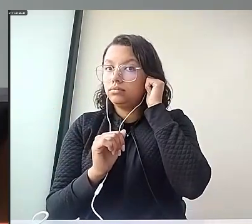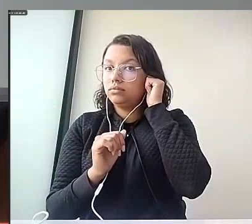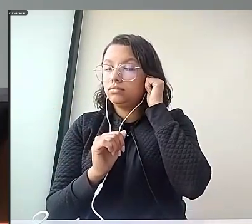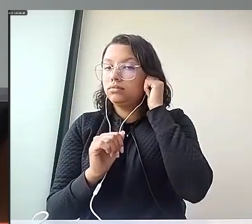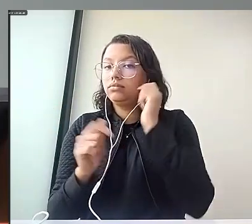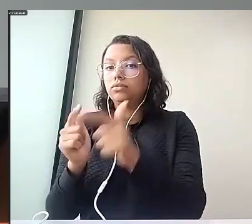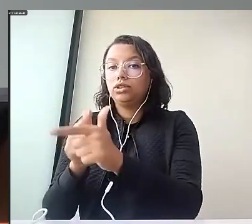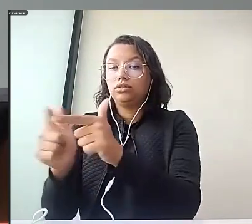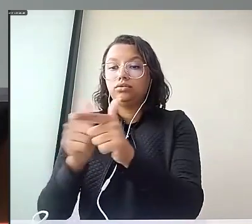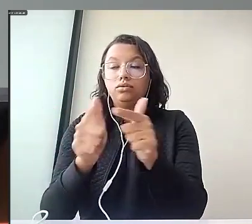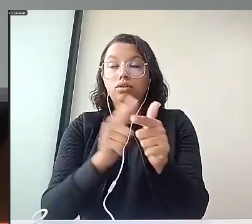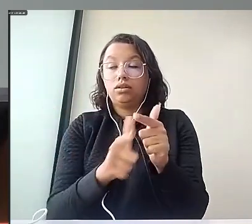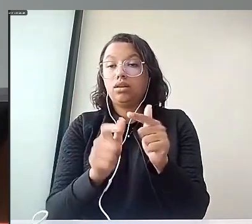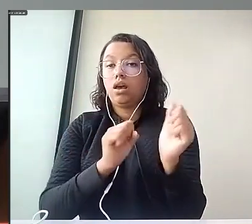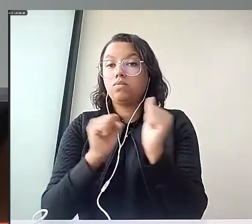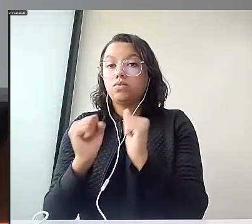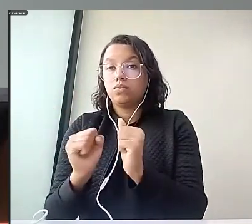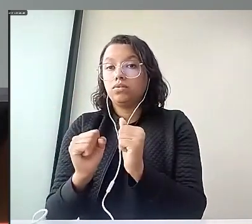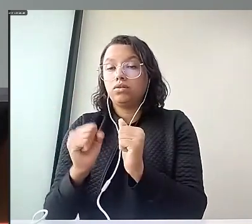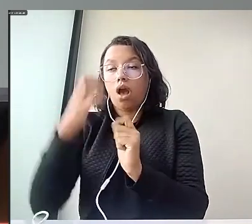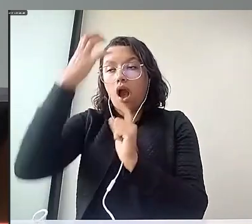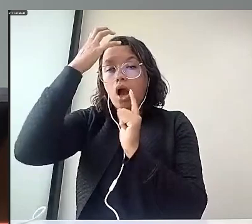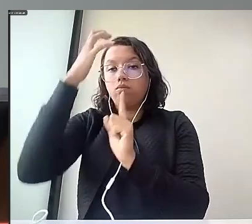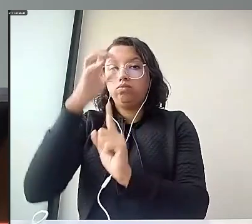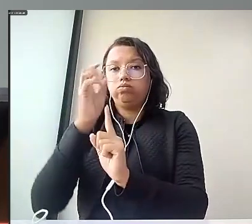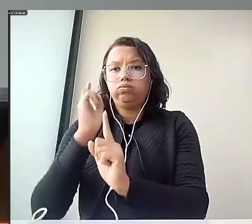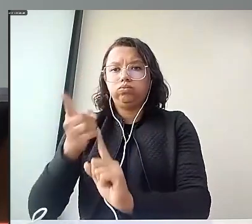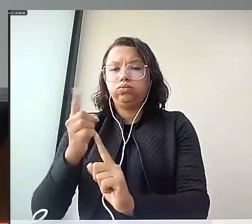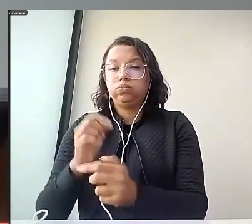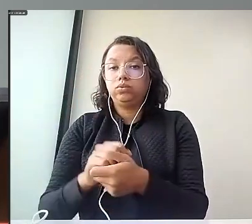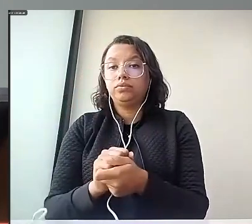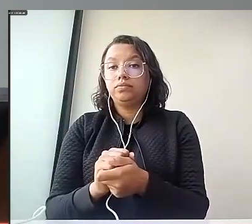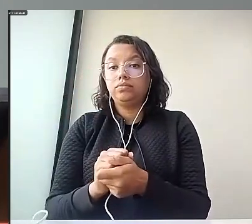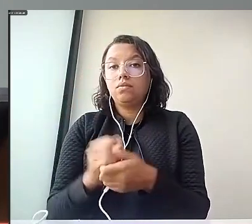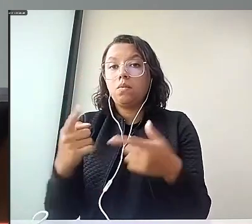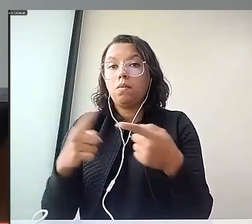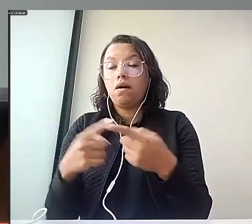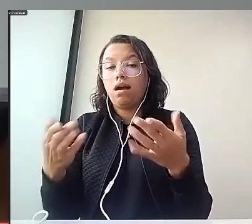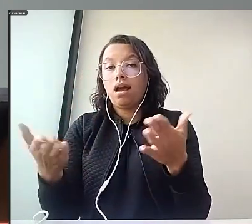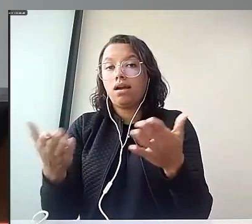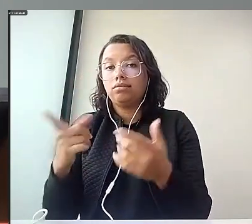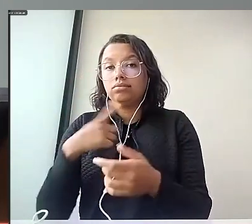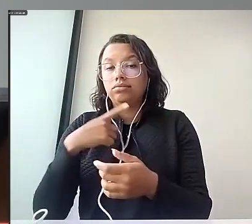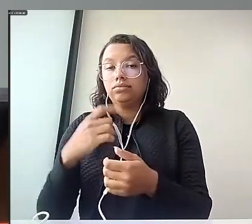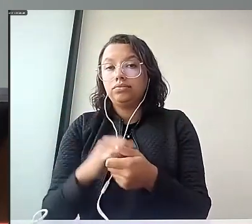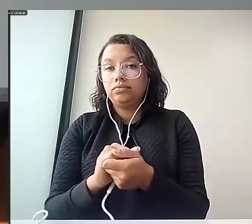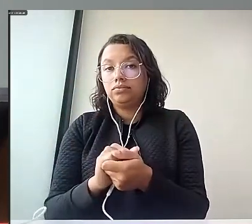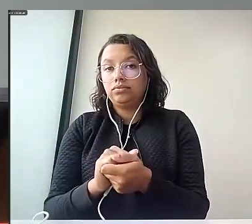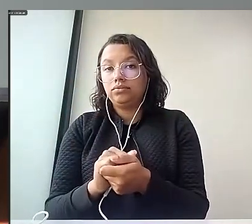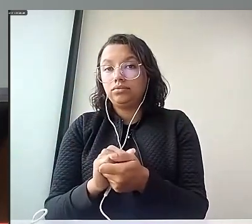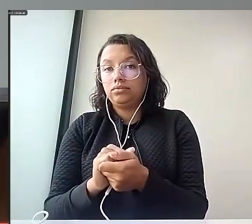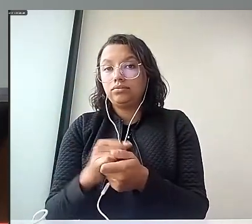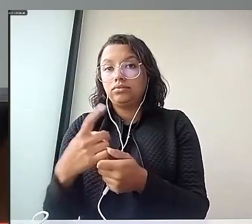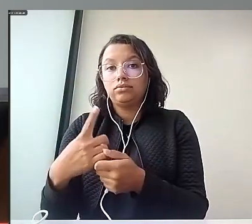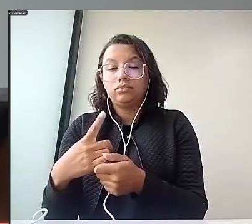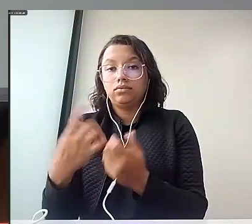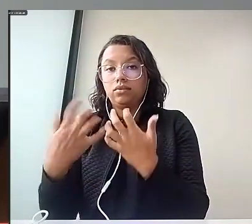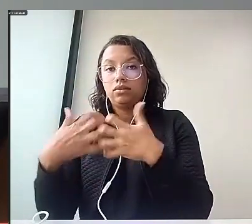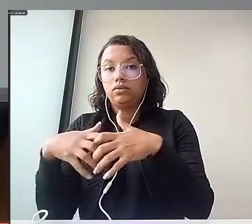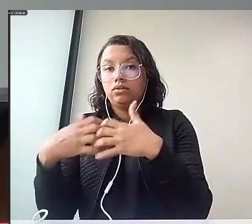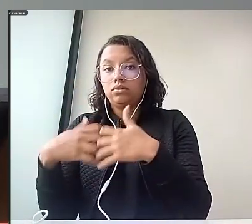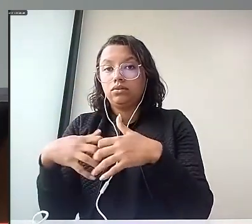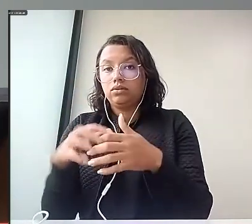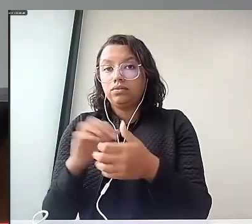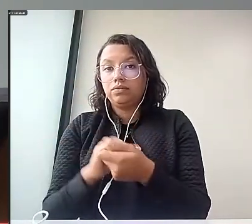emperador. Pues ahora en Francia tenemos más referéndum que funcionan de manera correcta.